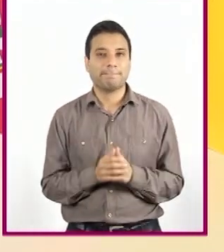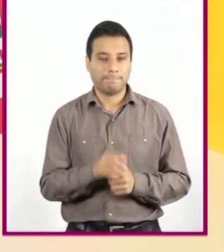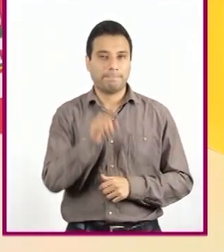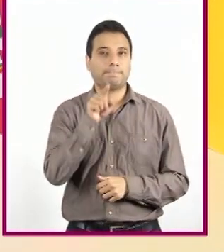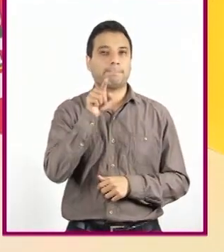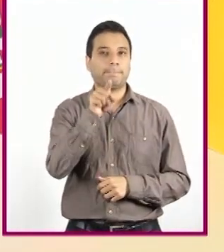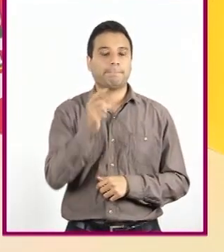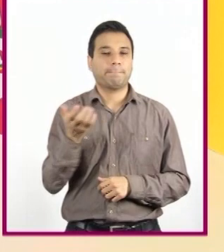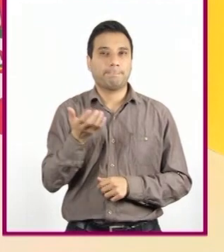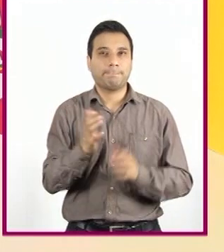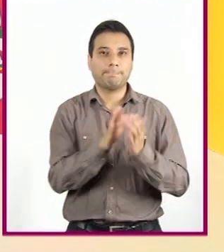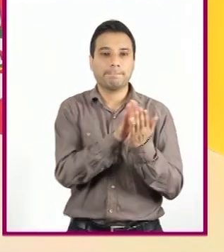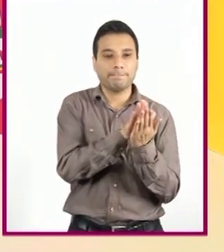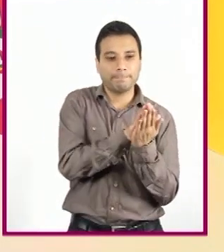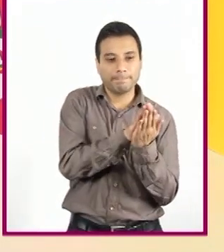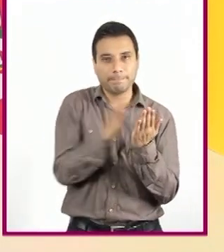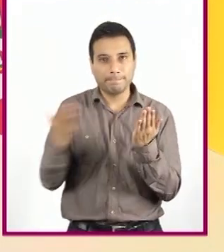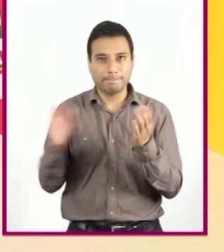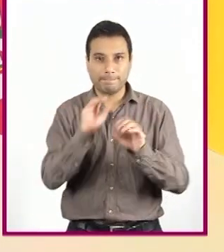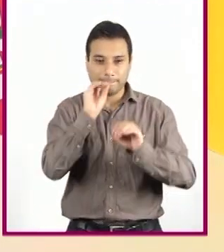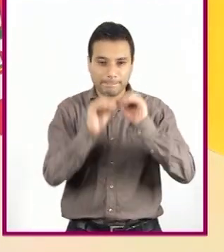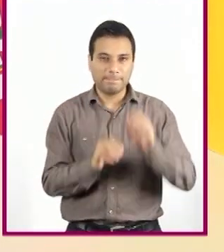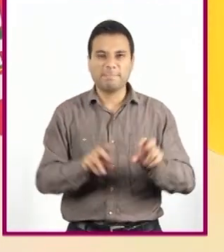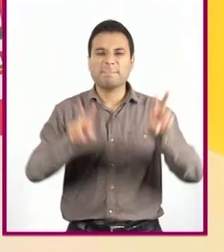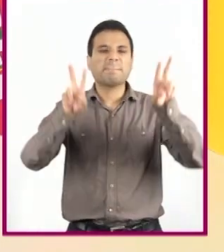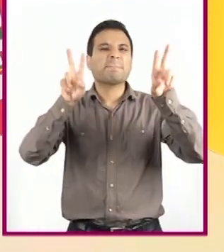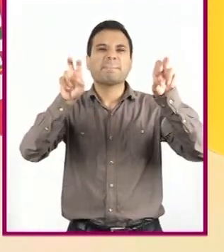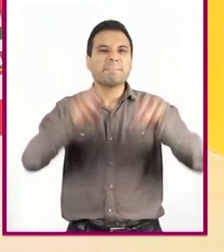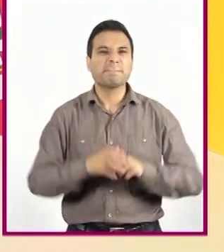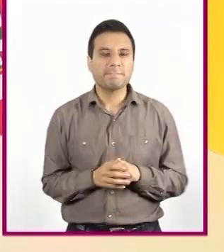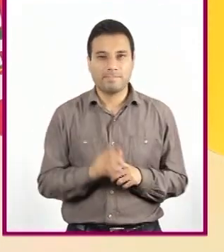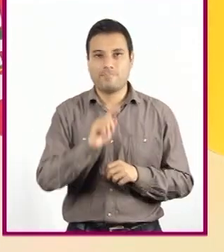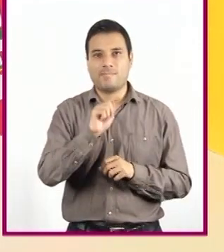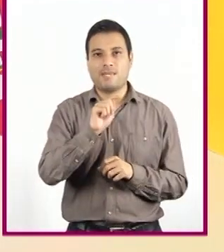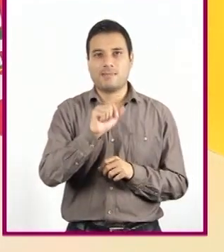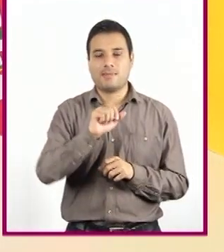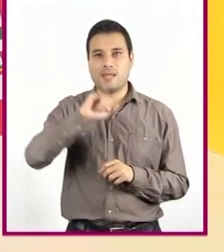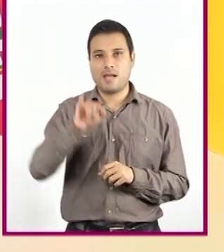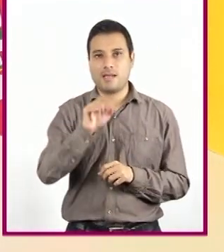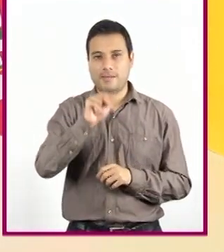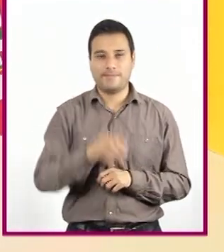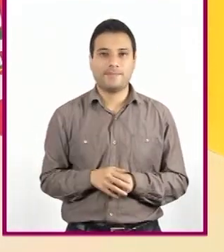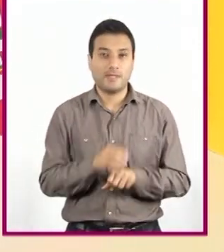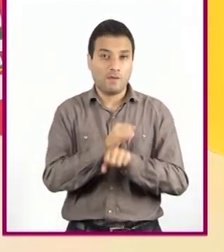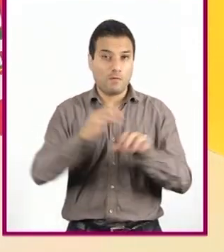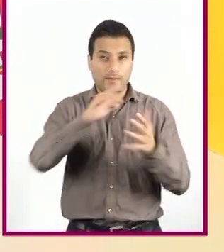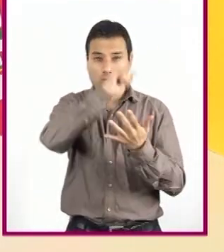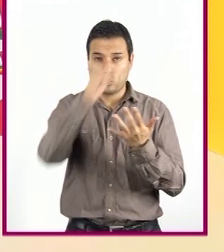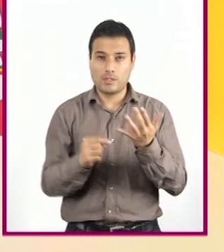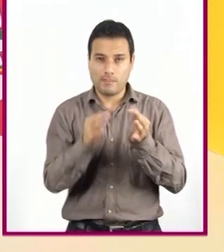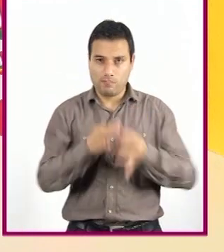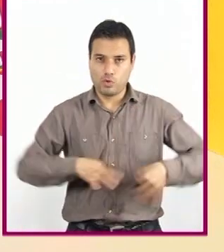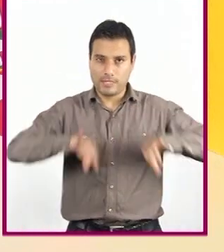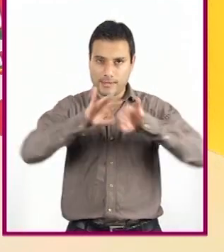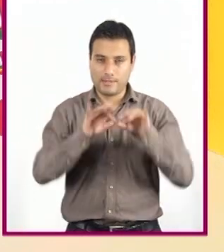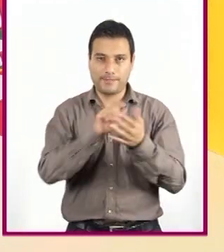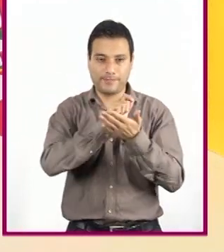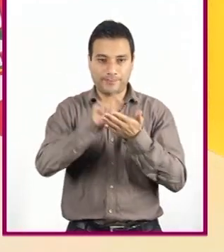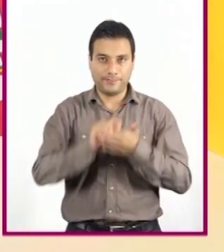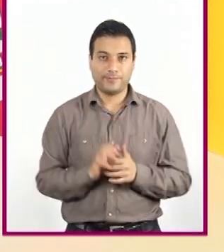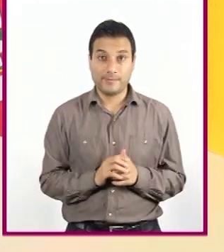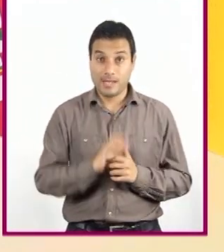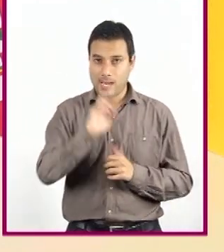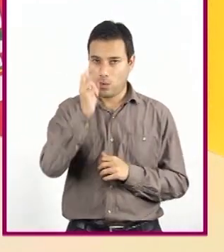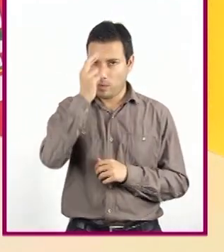un tríptico informativo sobre el Tajín. Anoten los datos más relevantes. Recuerden